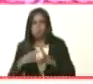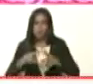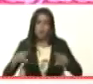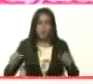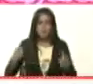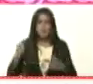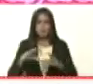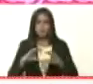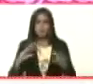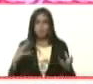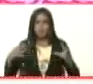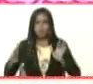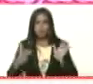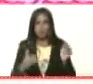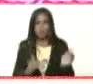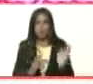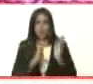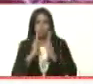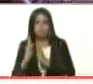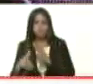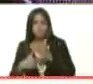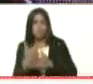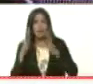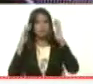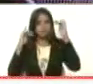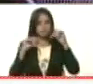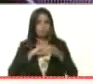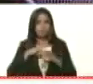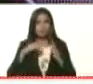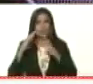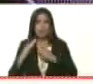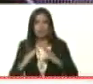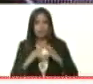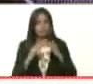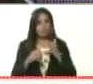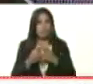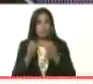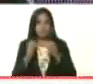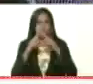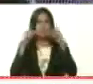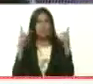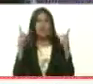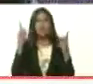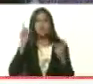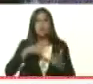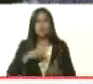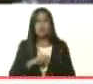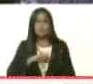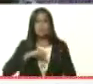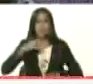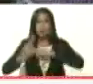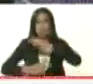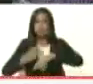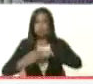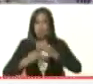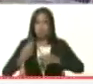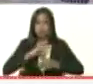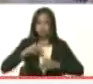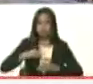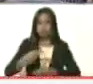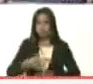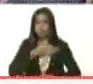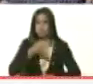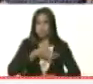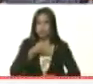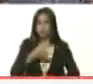del abastecimiento, la distribución y la atención de los hogares son el milagro que la revolución ha hecho con el poder